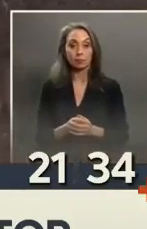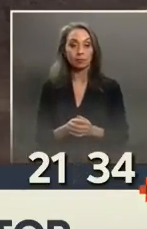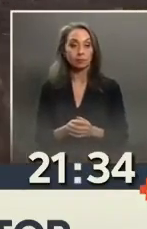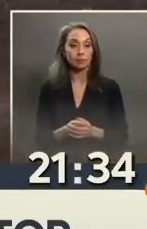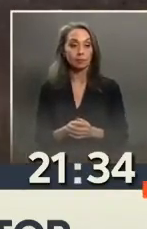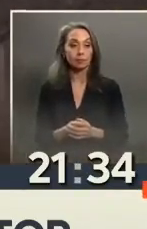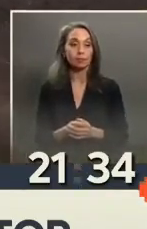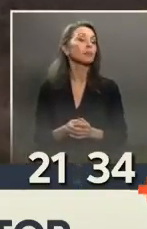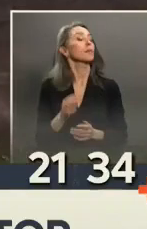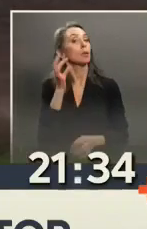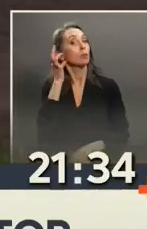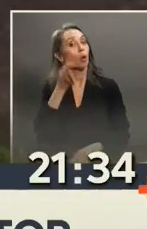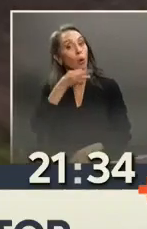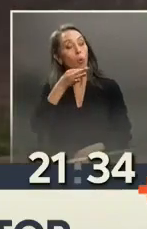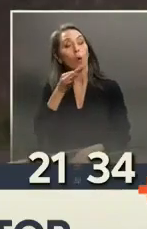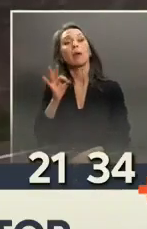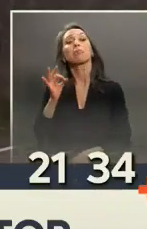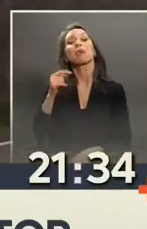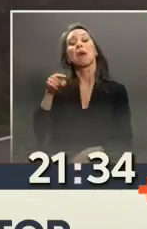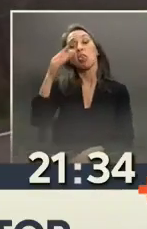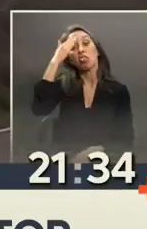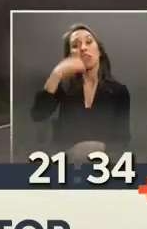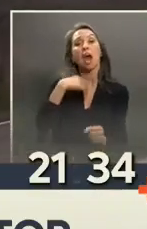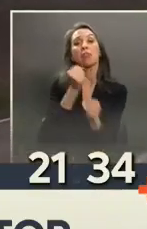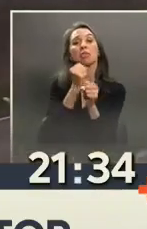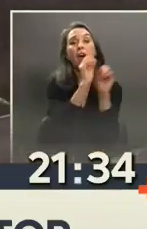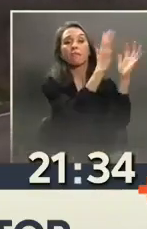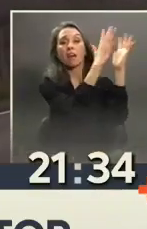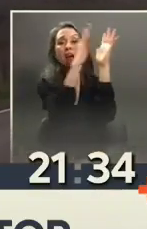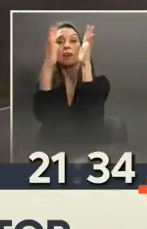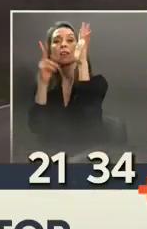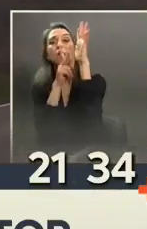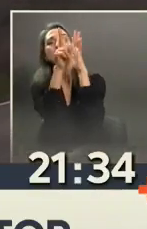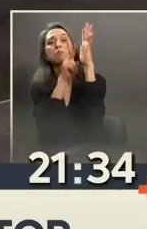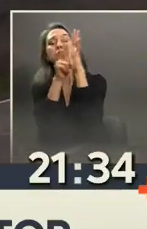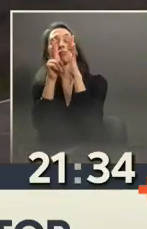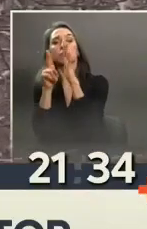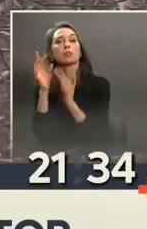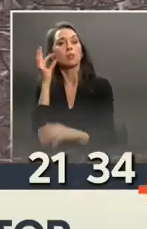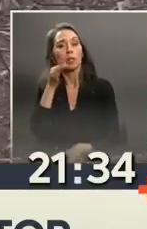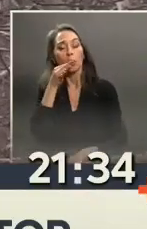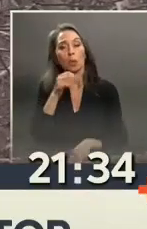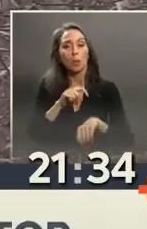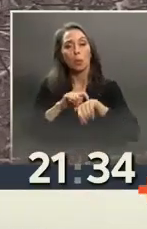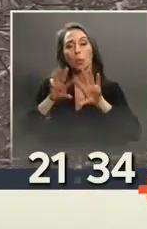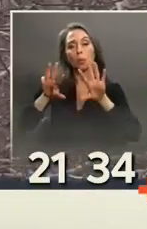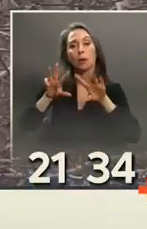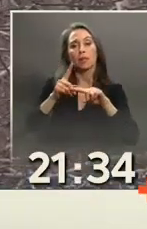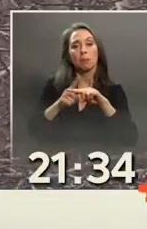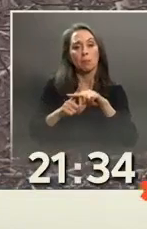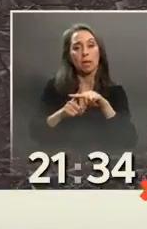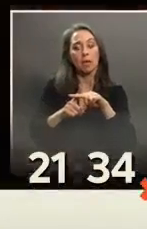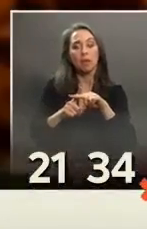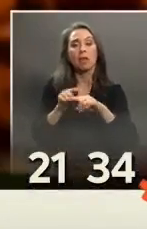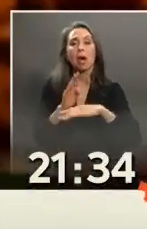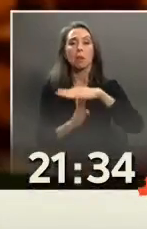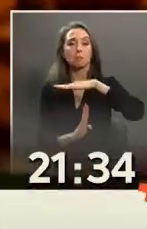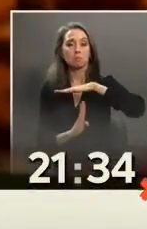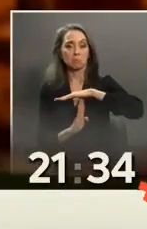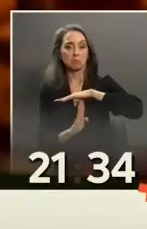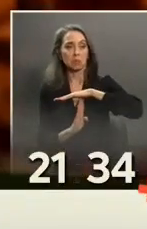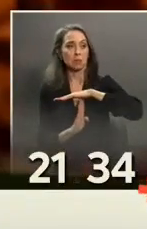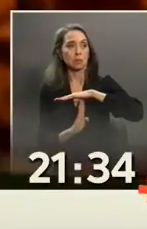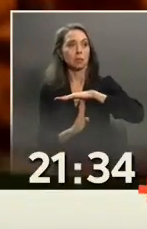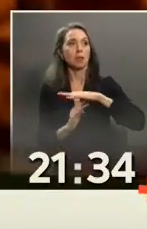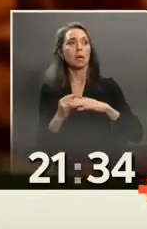ese día igual estábamos trabajando cuando las nueve y media y sin pausa y como